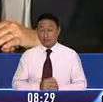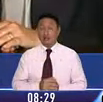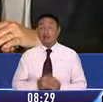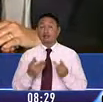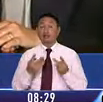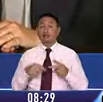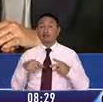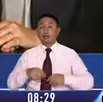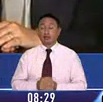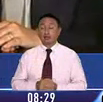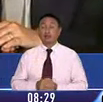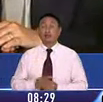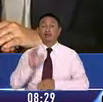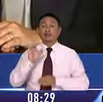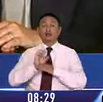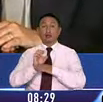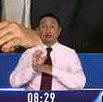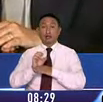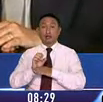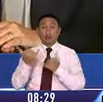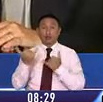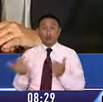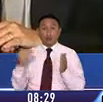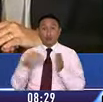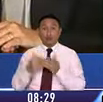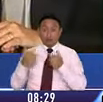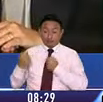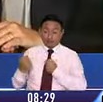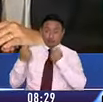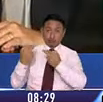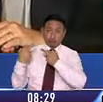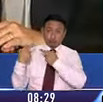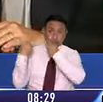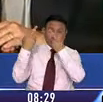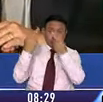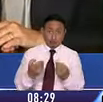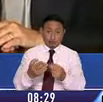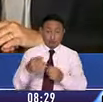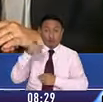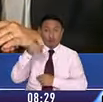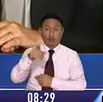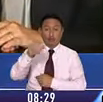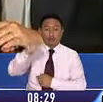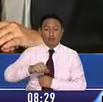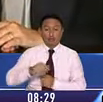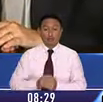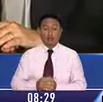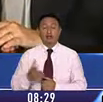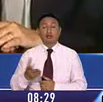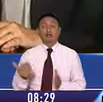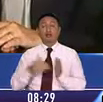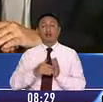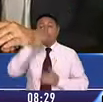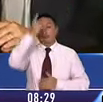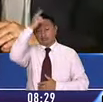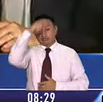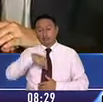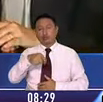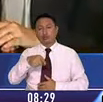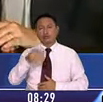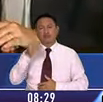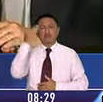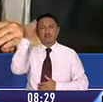devuelve al pueblo ecuatoriano, a ustedes, el poder de decidir su futuro en